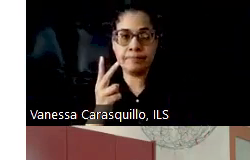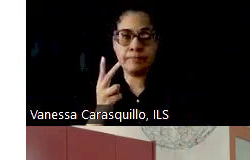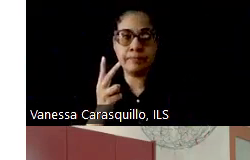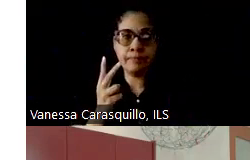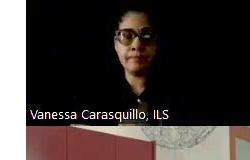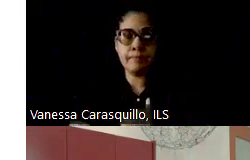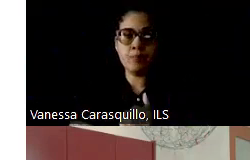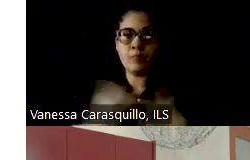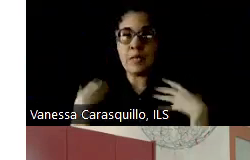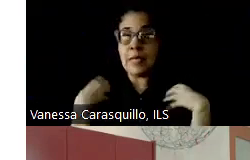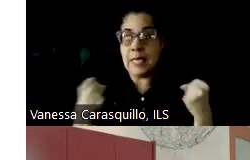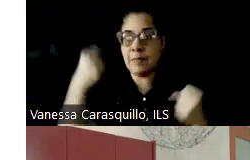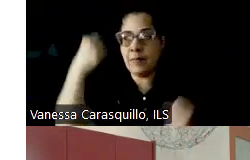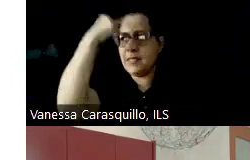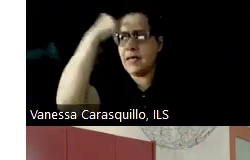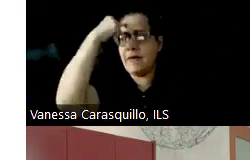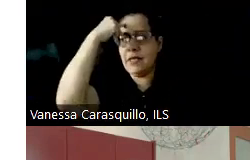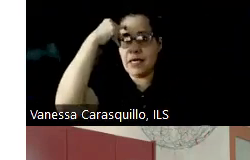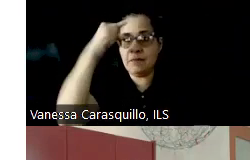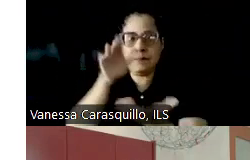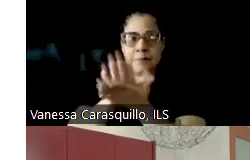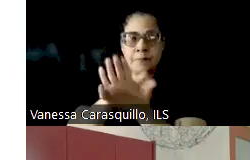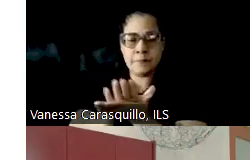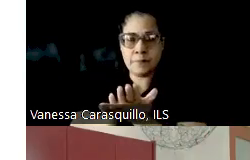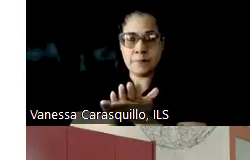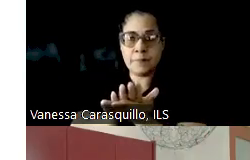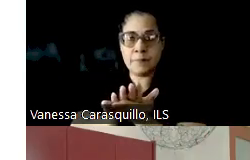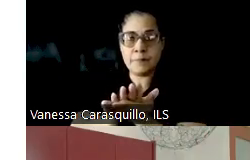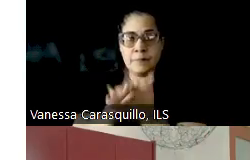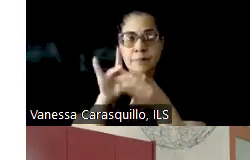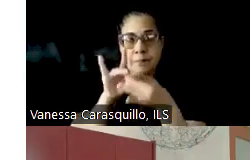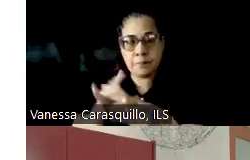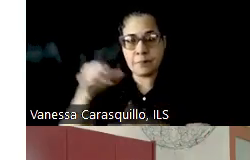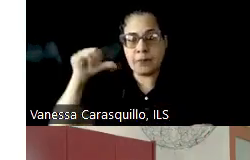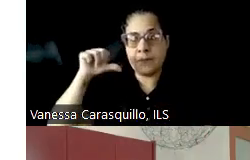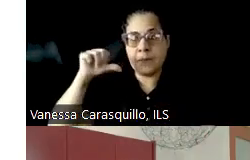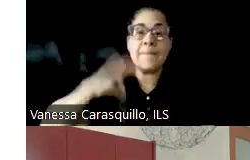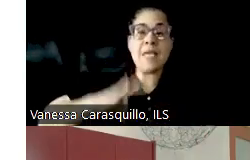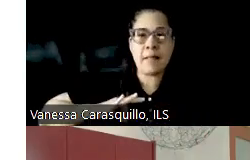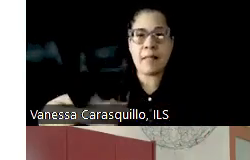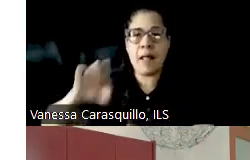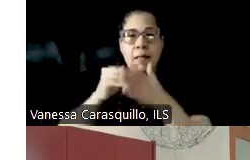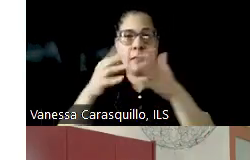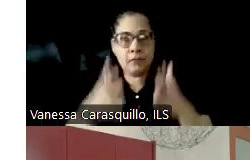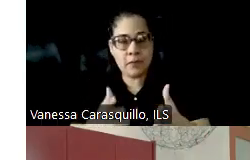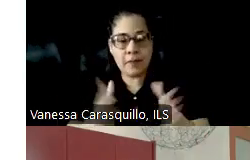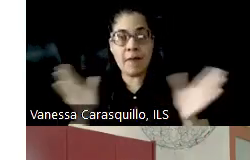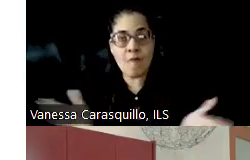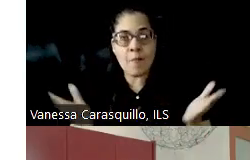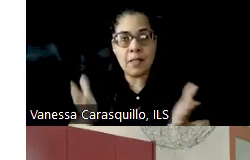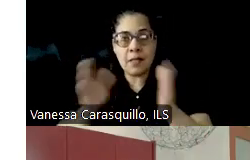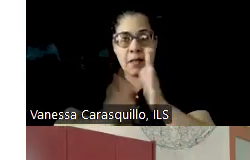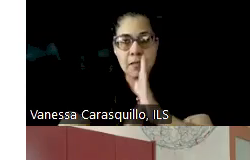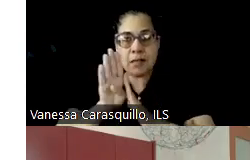La salud mental en el entorno escolar debe estar dirigida al bienestar del estudiante y a fomentar el